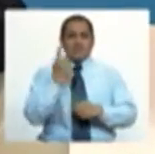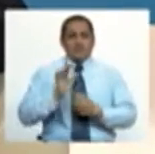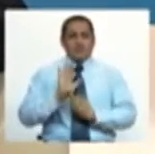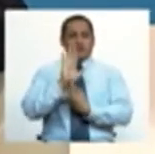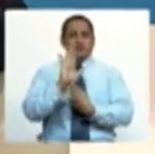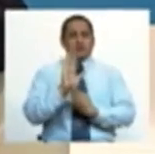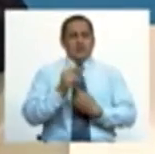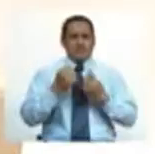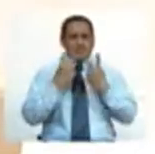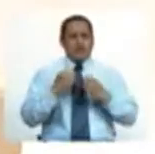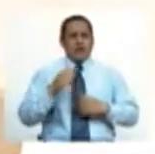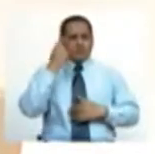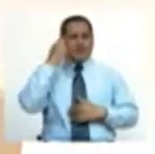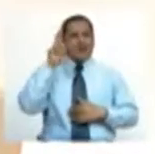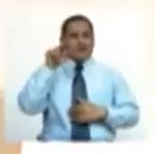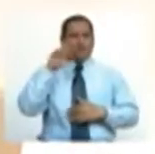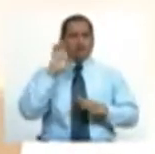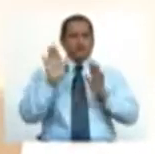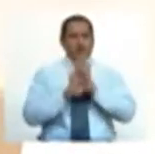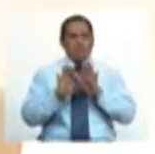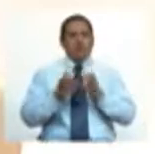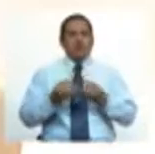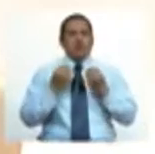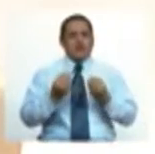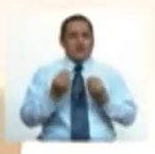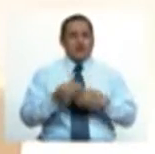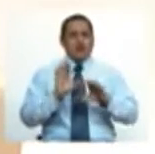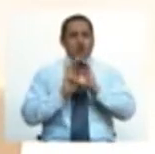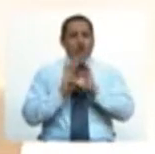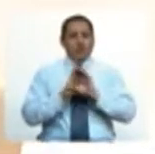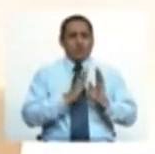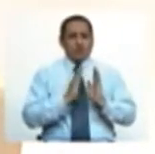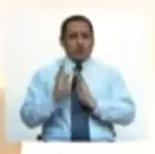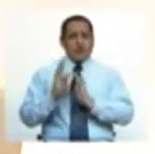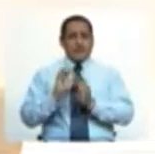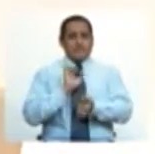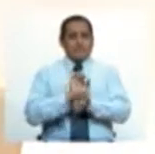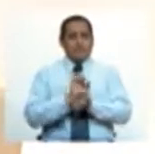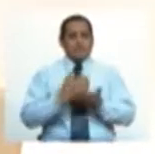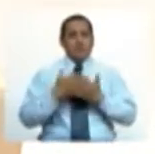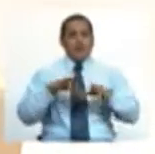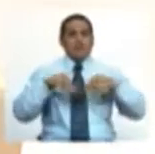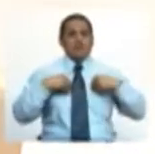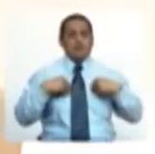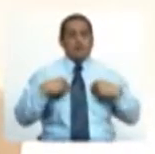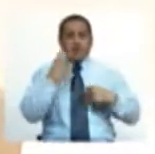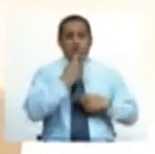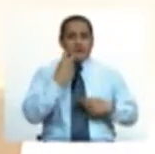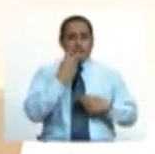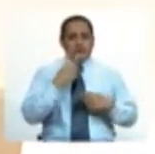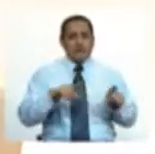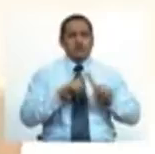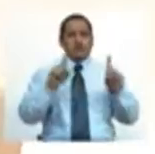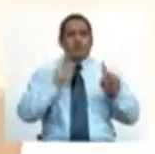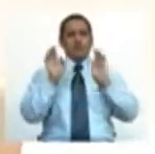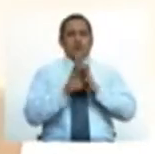instancia. Digamos que hay una lógica, ¿no? Hay una lógica de por qué el Código Procesal Penal opta por la oralidad en vez